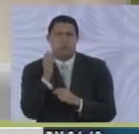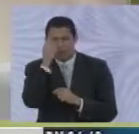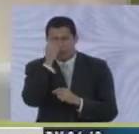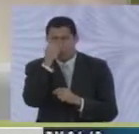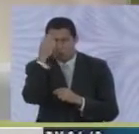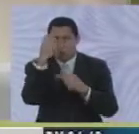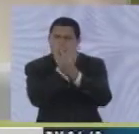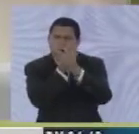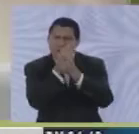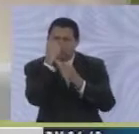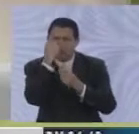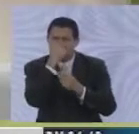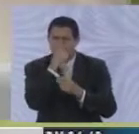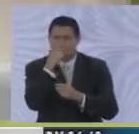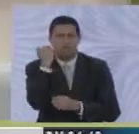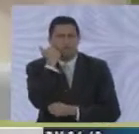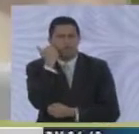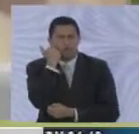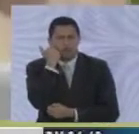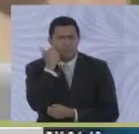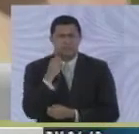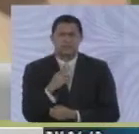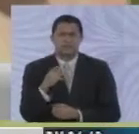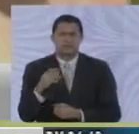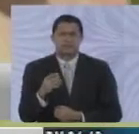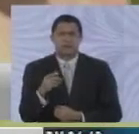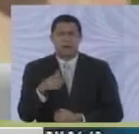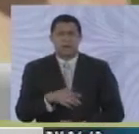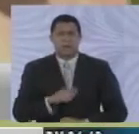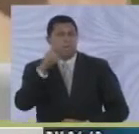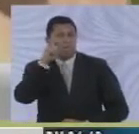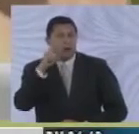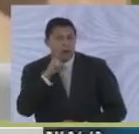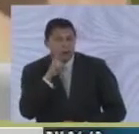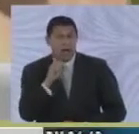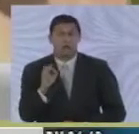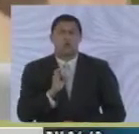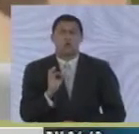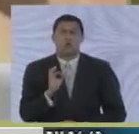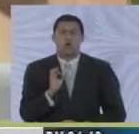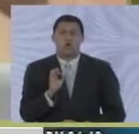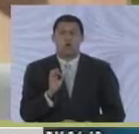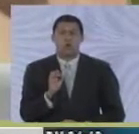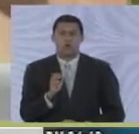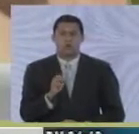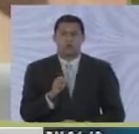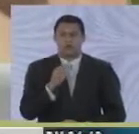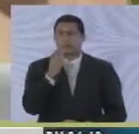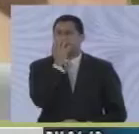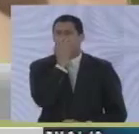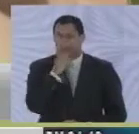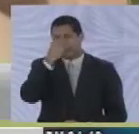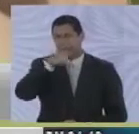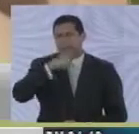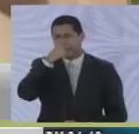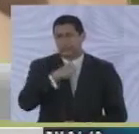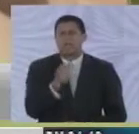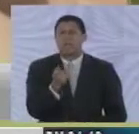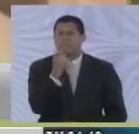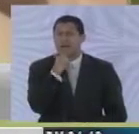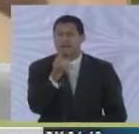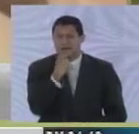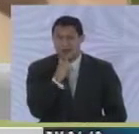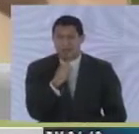alteraciones anatómicas están las enfermedades de tipo endocrino, inclusive el embarazo que cursa con una entidad llamada rinitis del embarazo, el uso de medicamentos